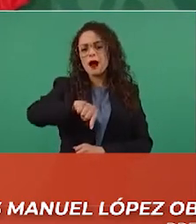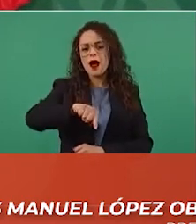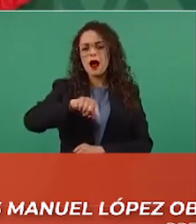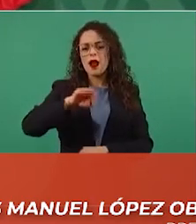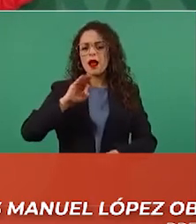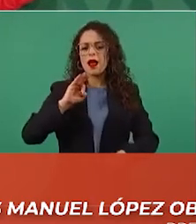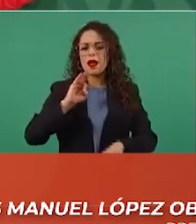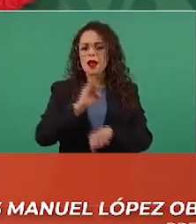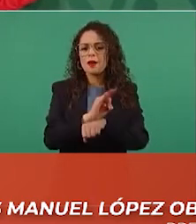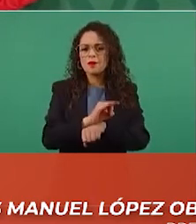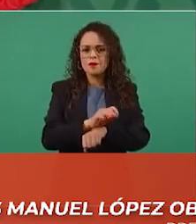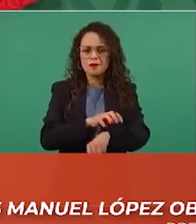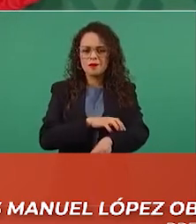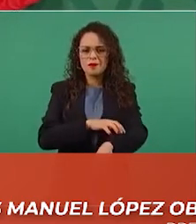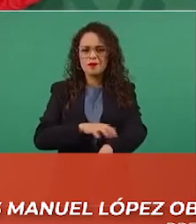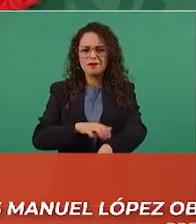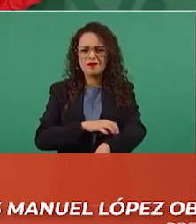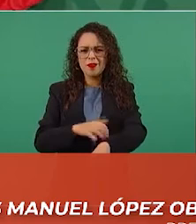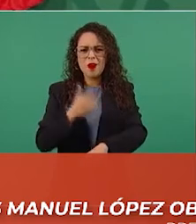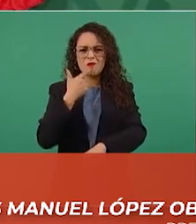protegerse de las irritaciones.